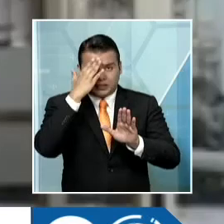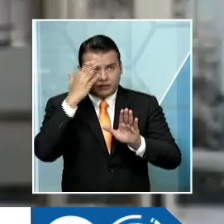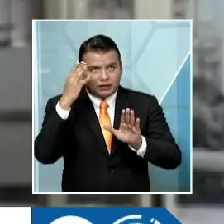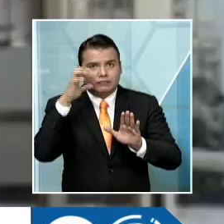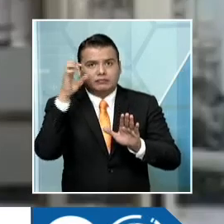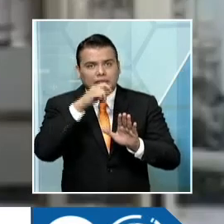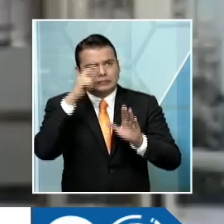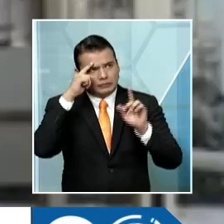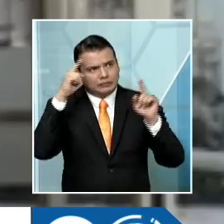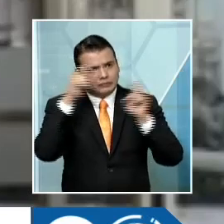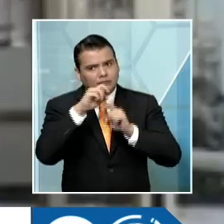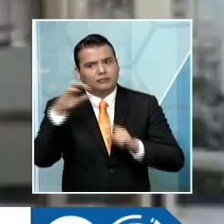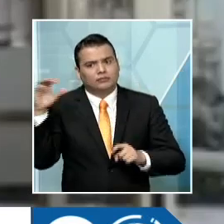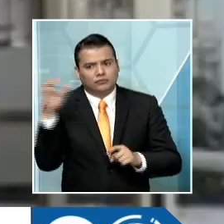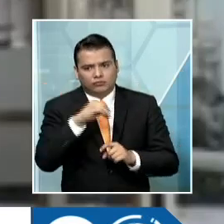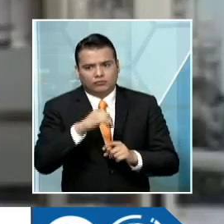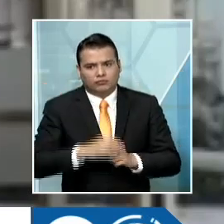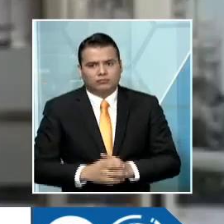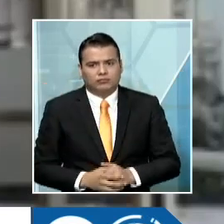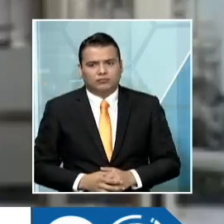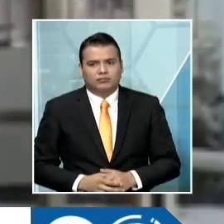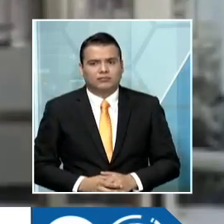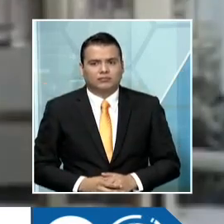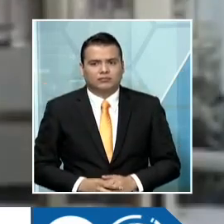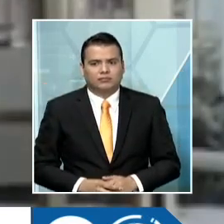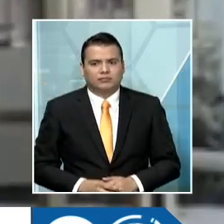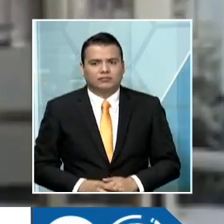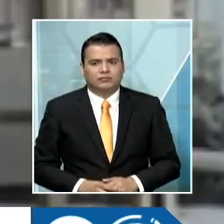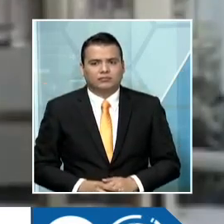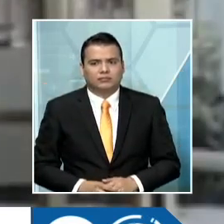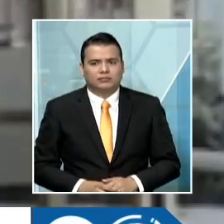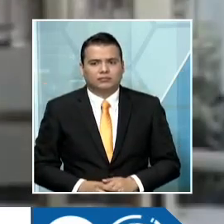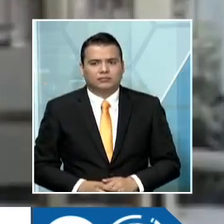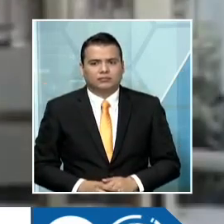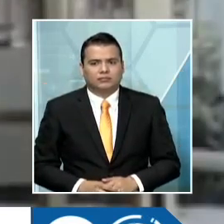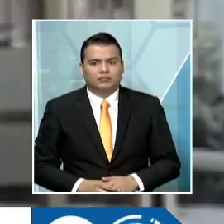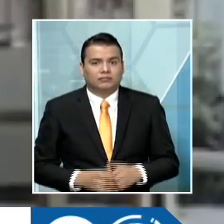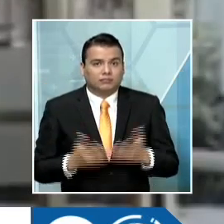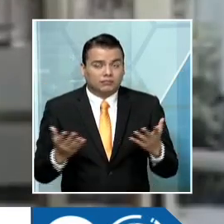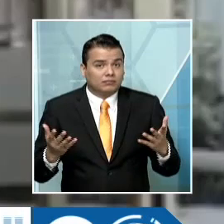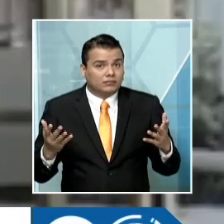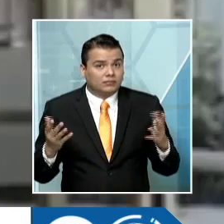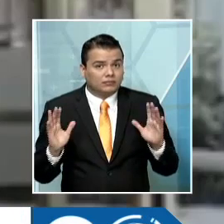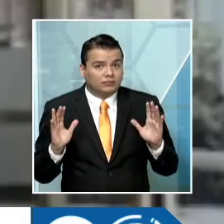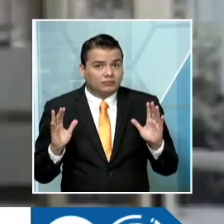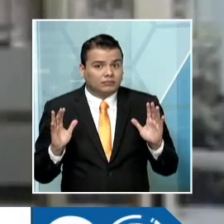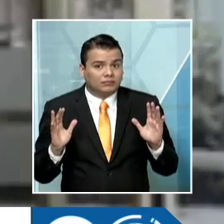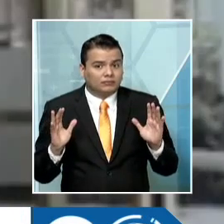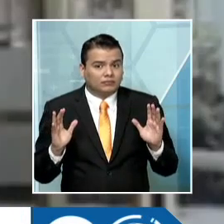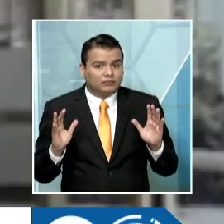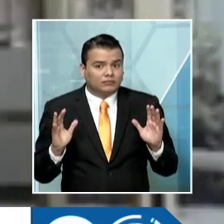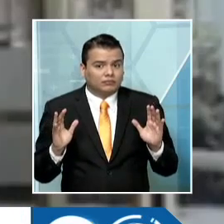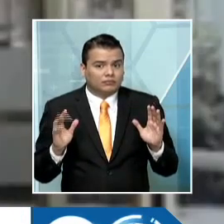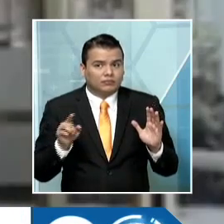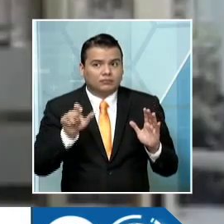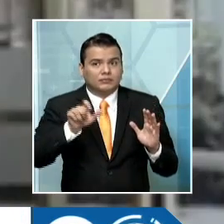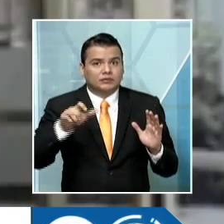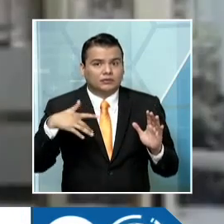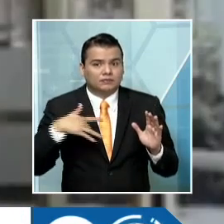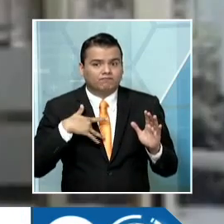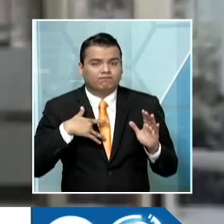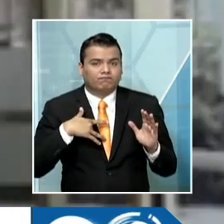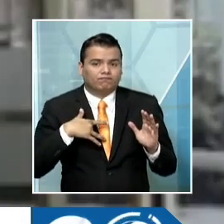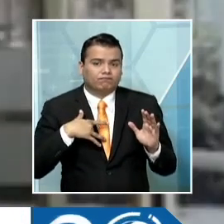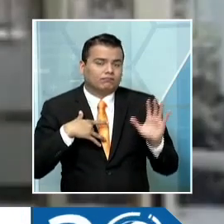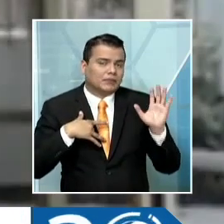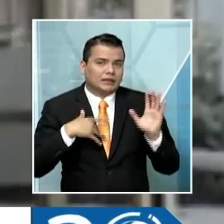que no volvamos a caer en el mismo. Si de esa manera alguien queda ofendido,